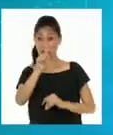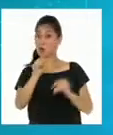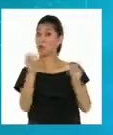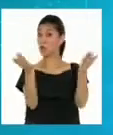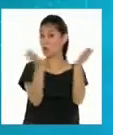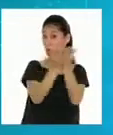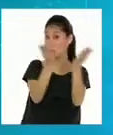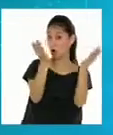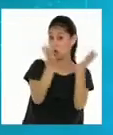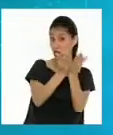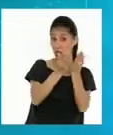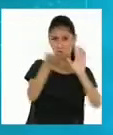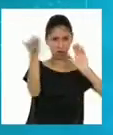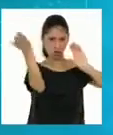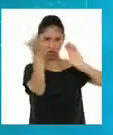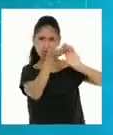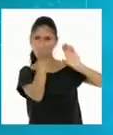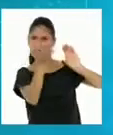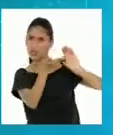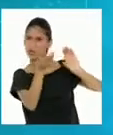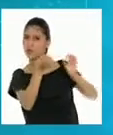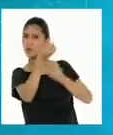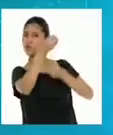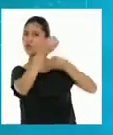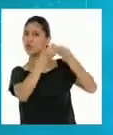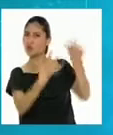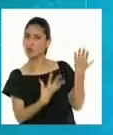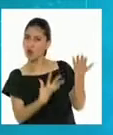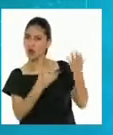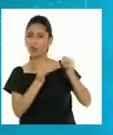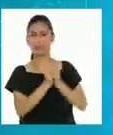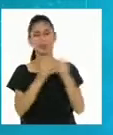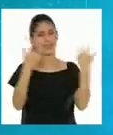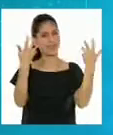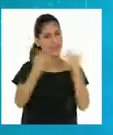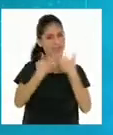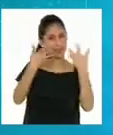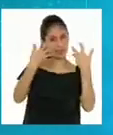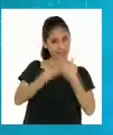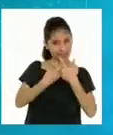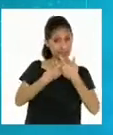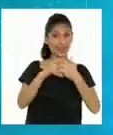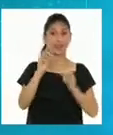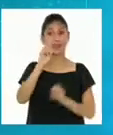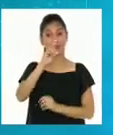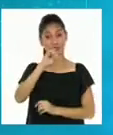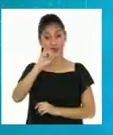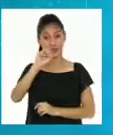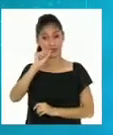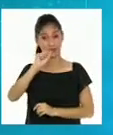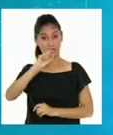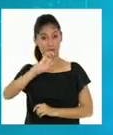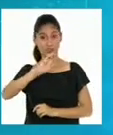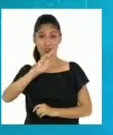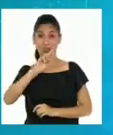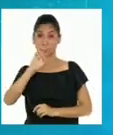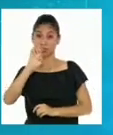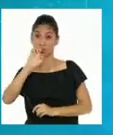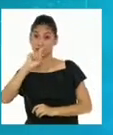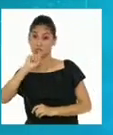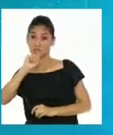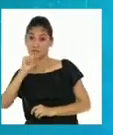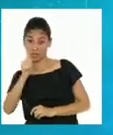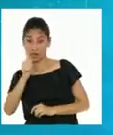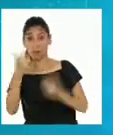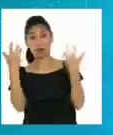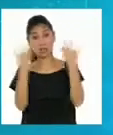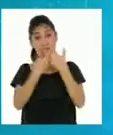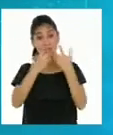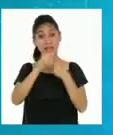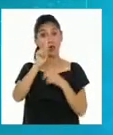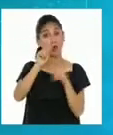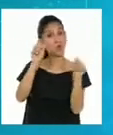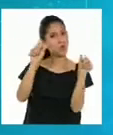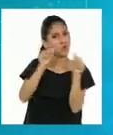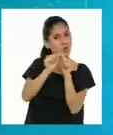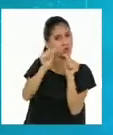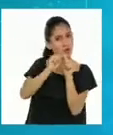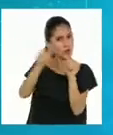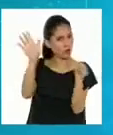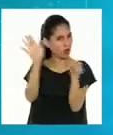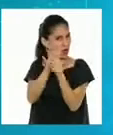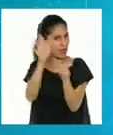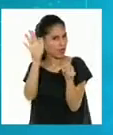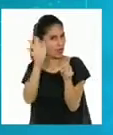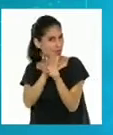escuela es una variable cuantitativa discreta, pues tiene que ser un número entero. La talla es una variable